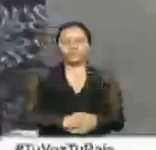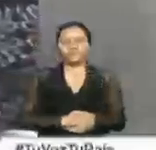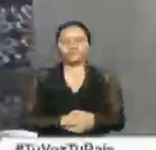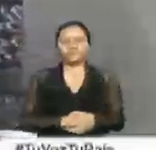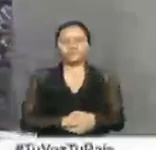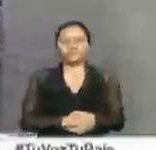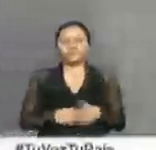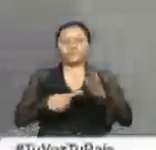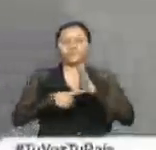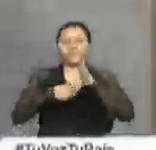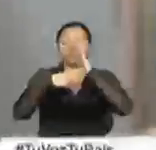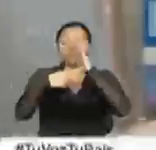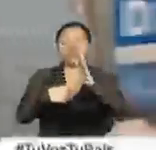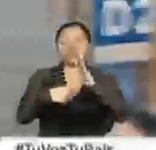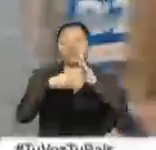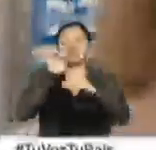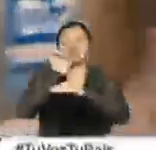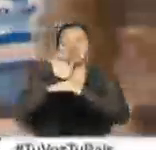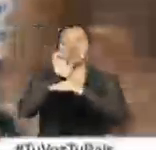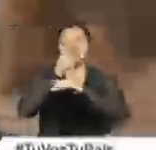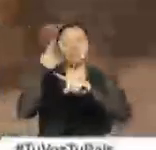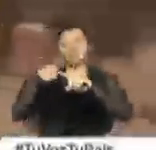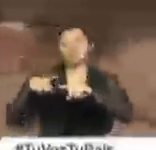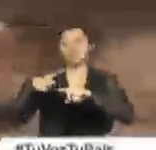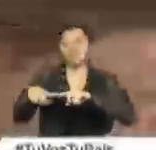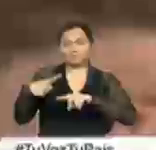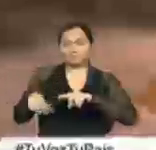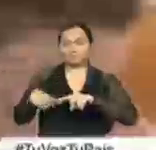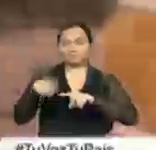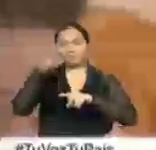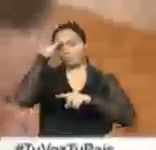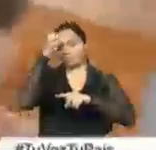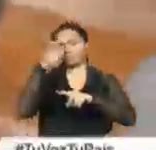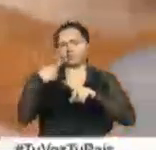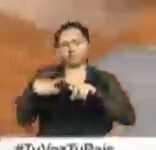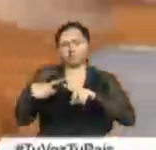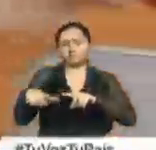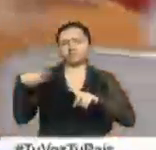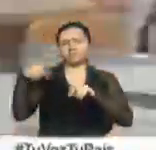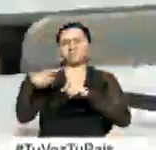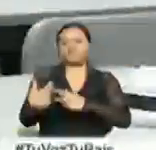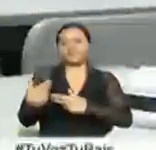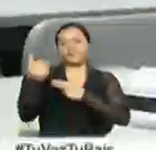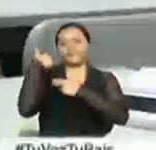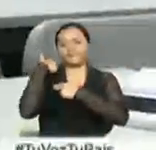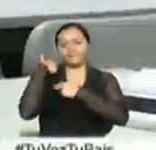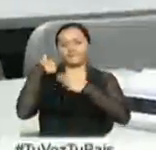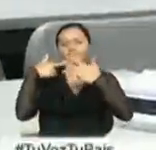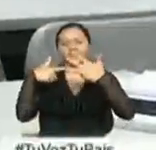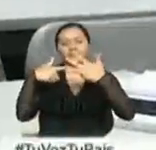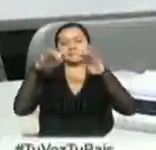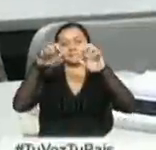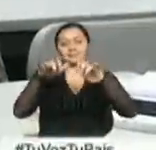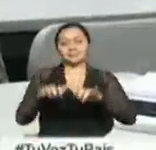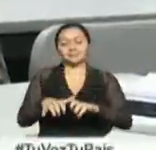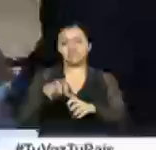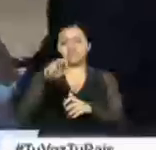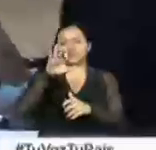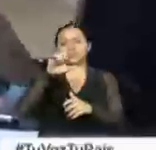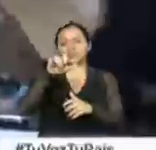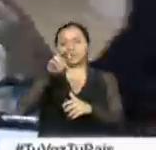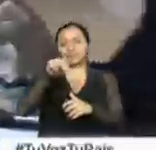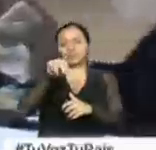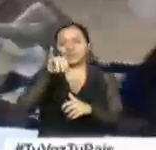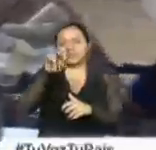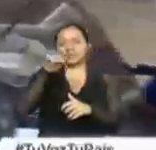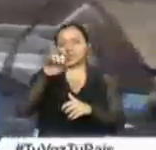La presentación denominada Ecuador Plurinacional y Multiétnico estuvo a cargo de los terceros secretarios, Tatiana Inuca y Luis